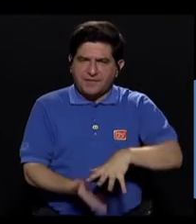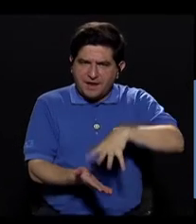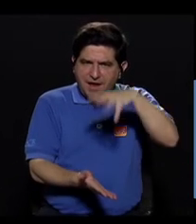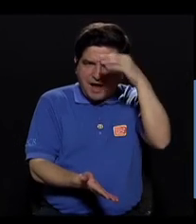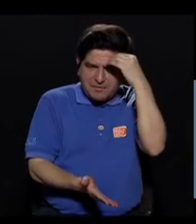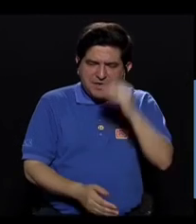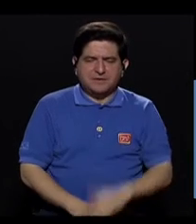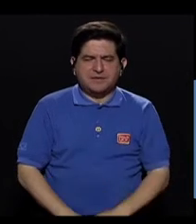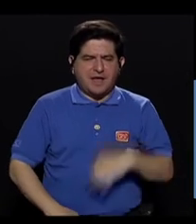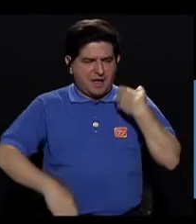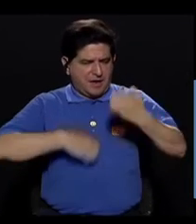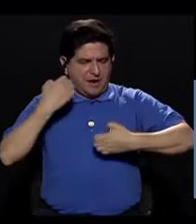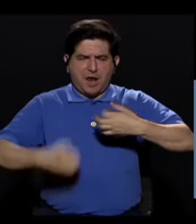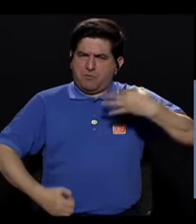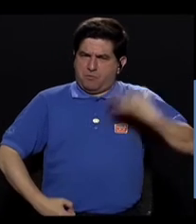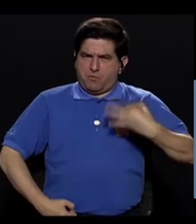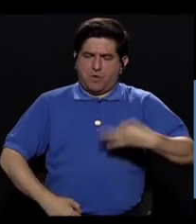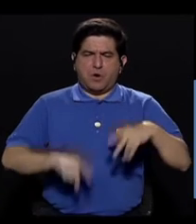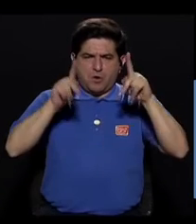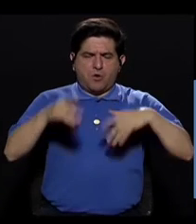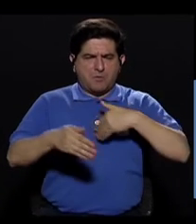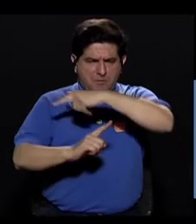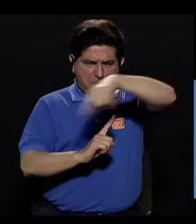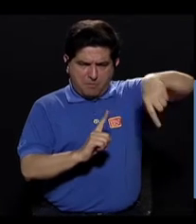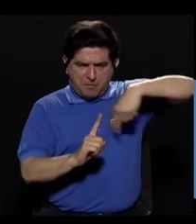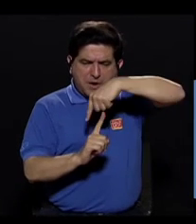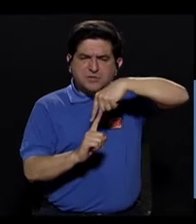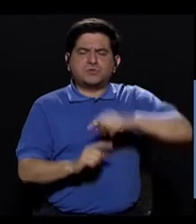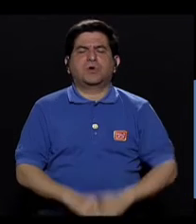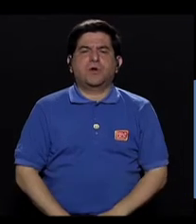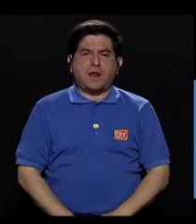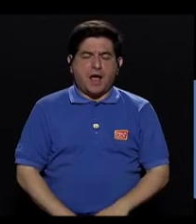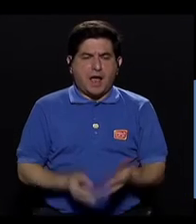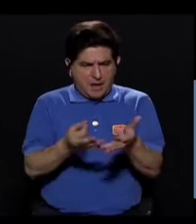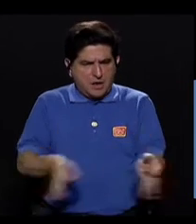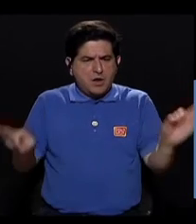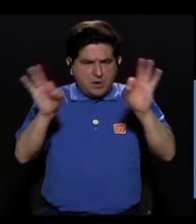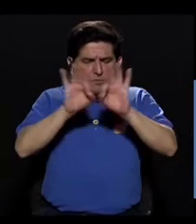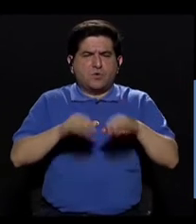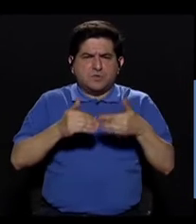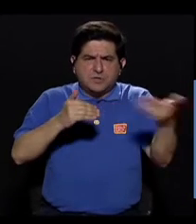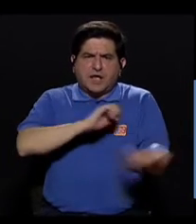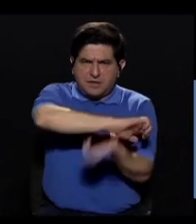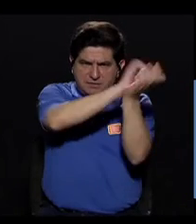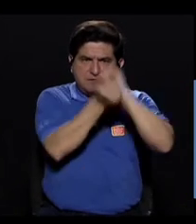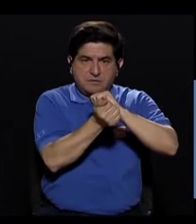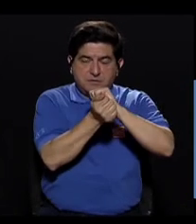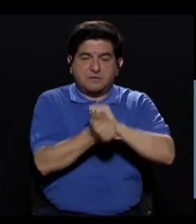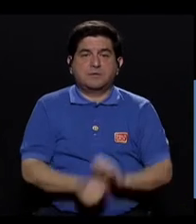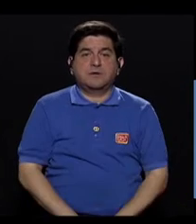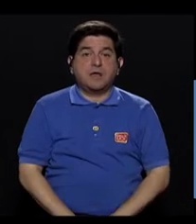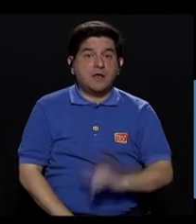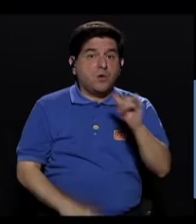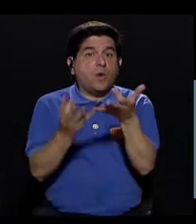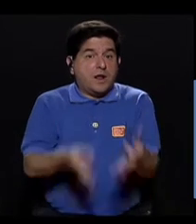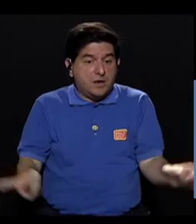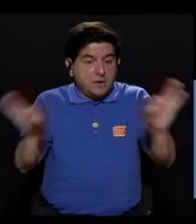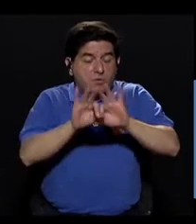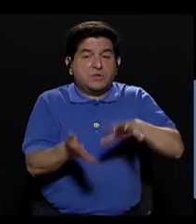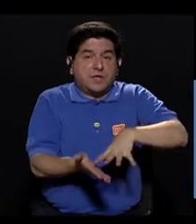cambio. Lo más importante es que también aprendí a no temer al perro negro y hasta le enseñé algunos trucos nuevos por mi